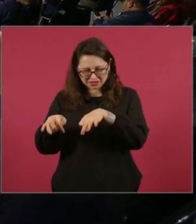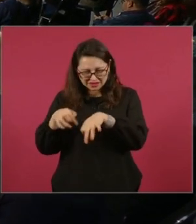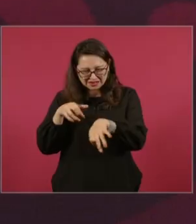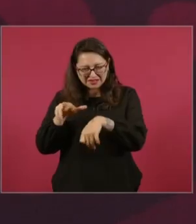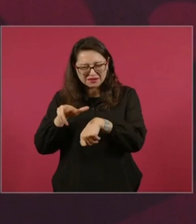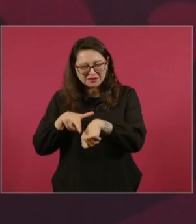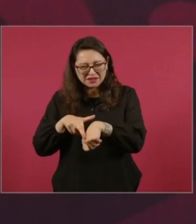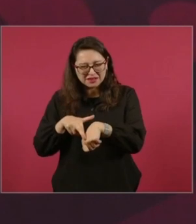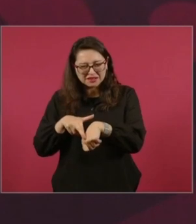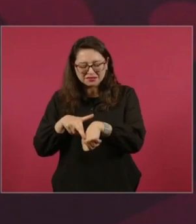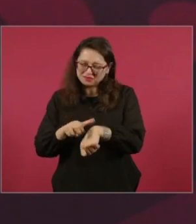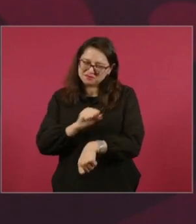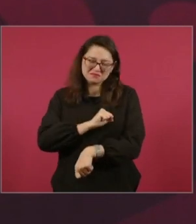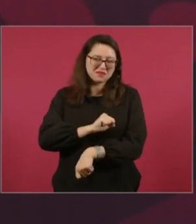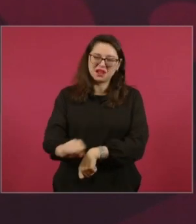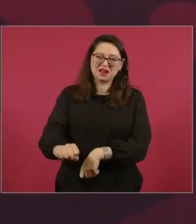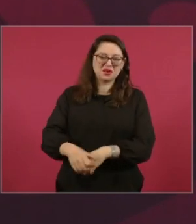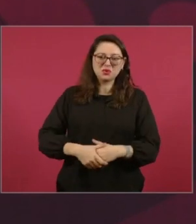acuérdense, pues,